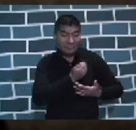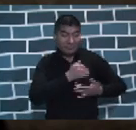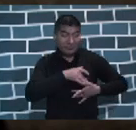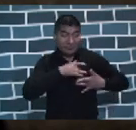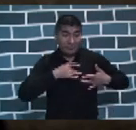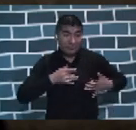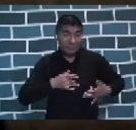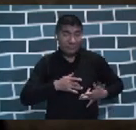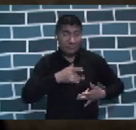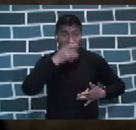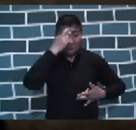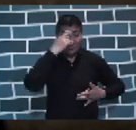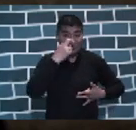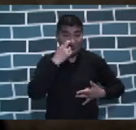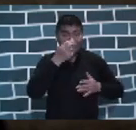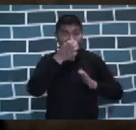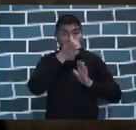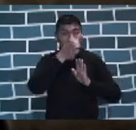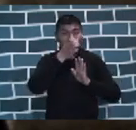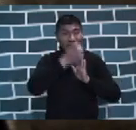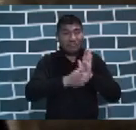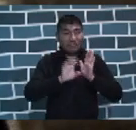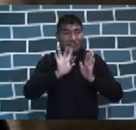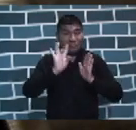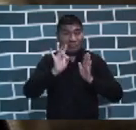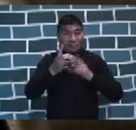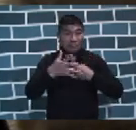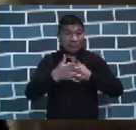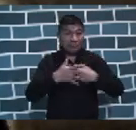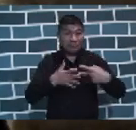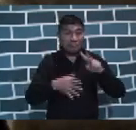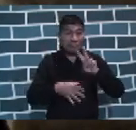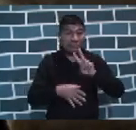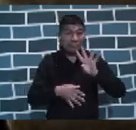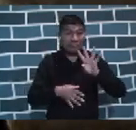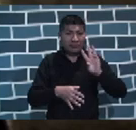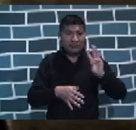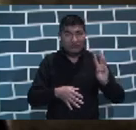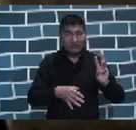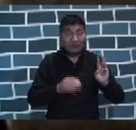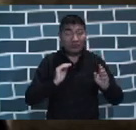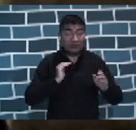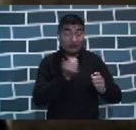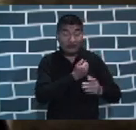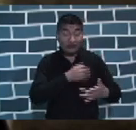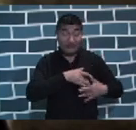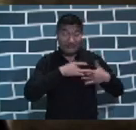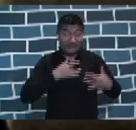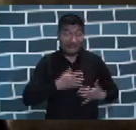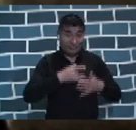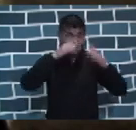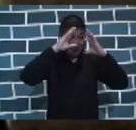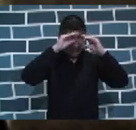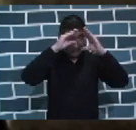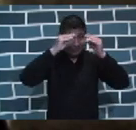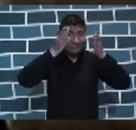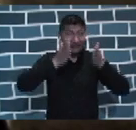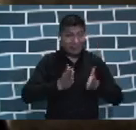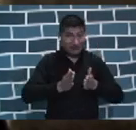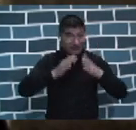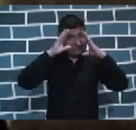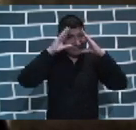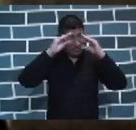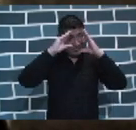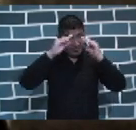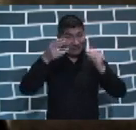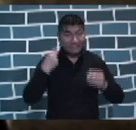romanos 8 26 el maestro interior en nuestro corazón enseña no